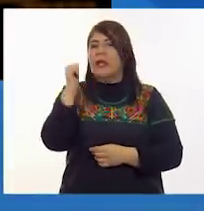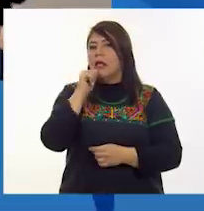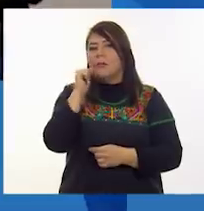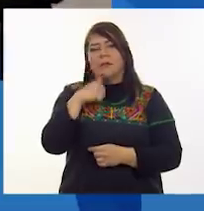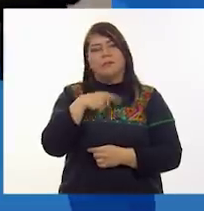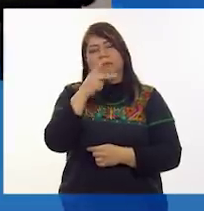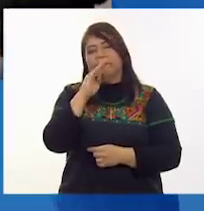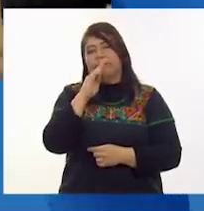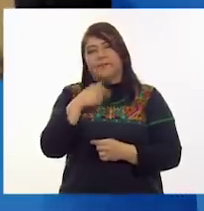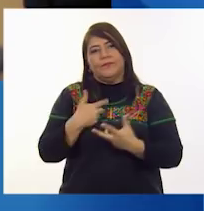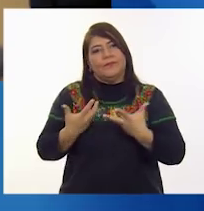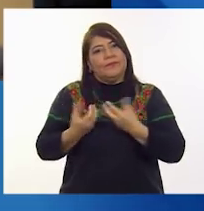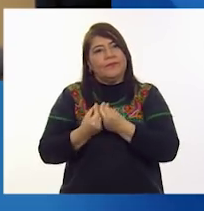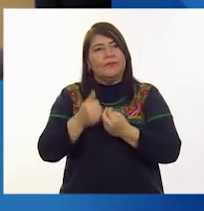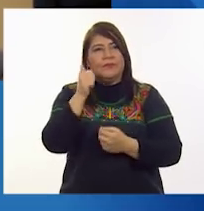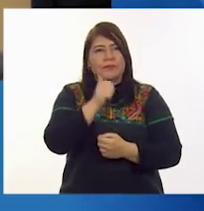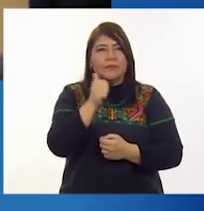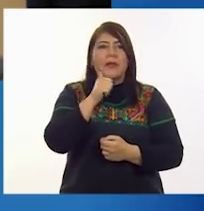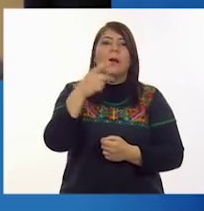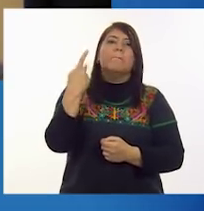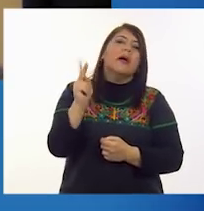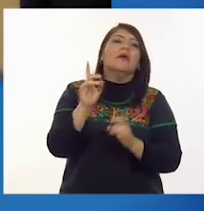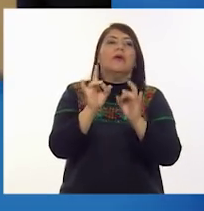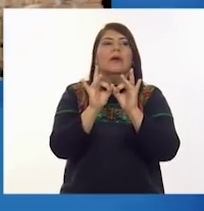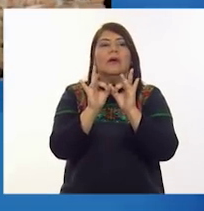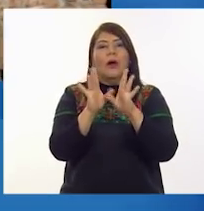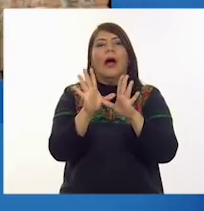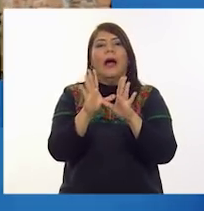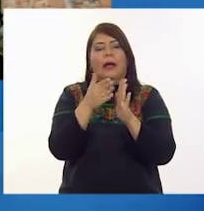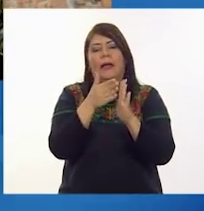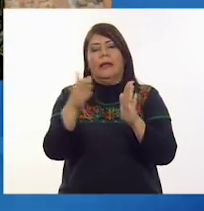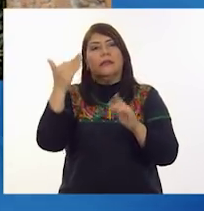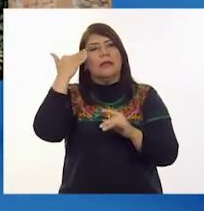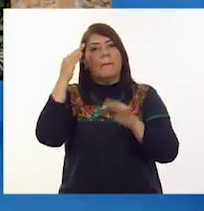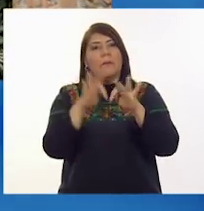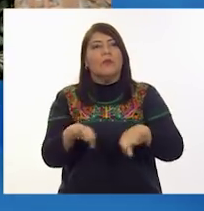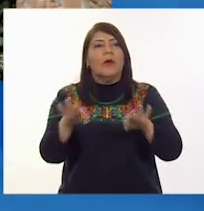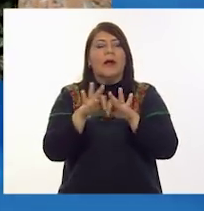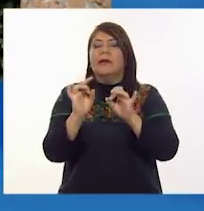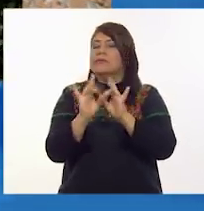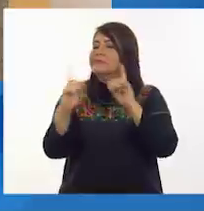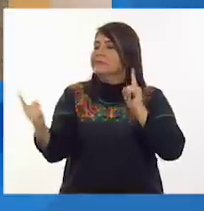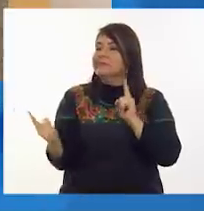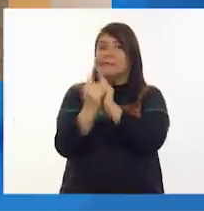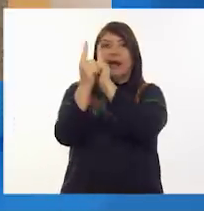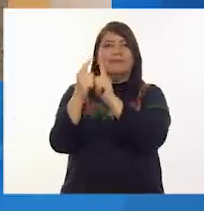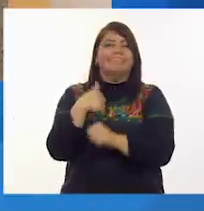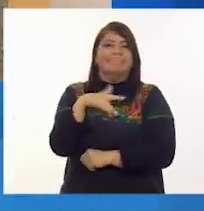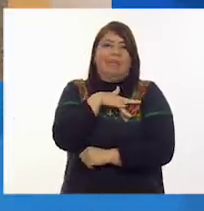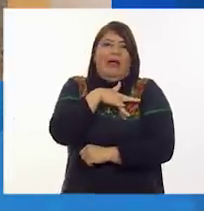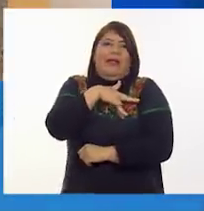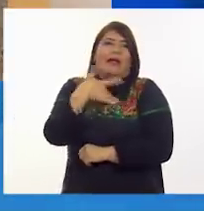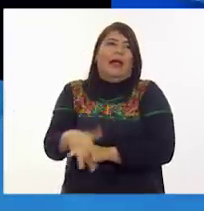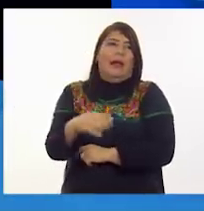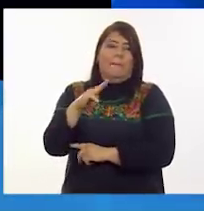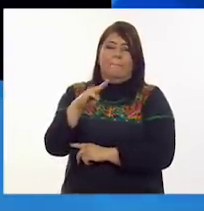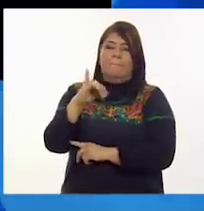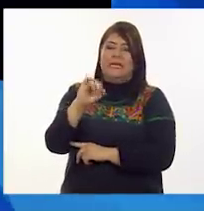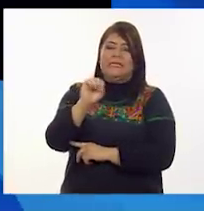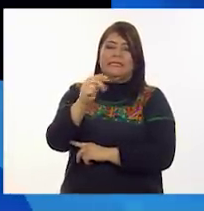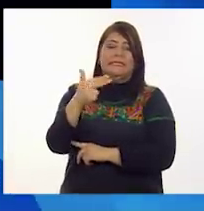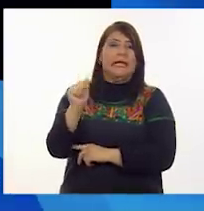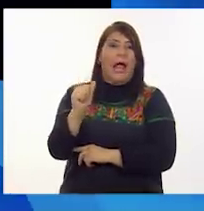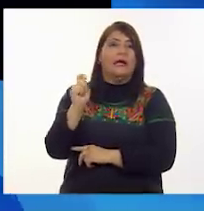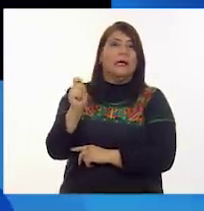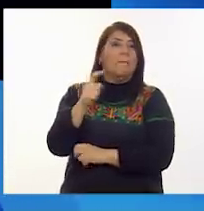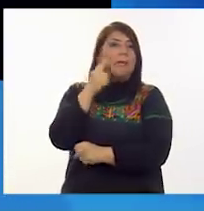conmigo. Pero les puedo decir que también fue un momento muy importante en mi vida porque fue donde conocí al amor de mi vida. A Misha, que también